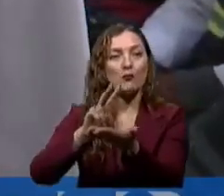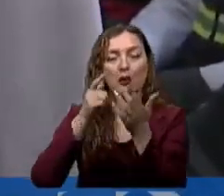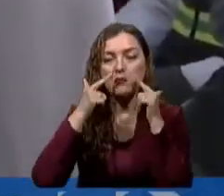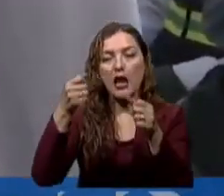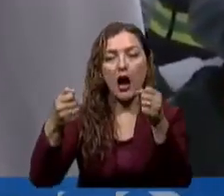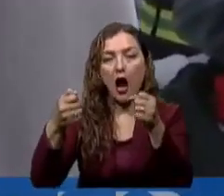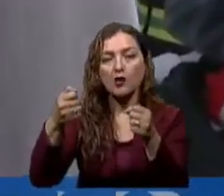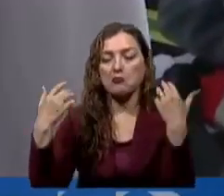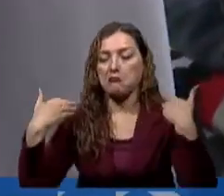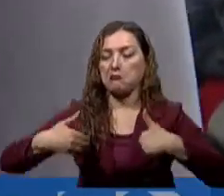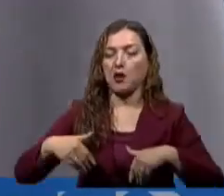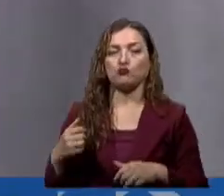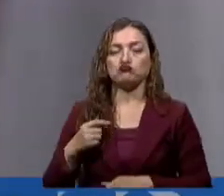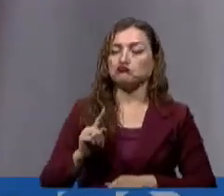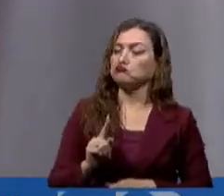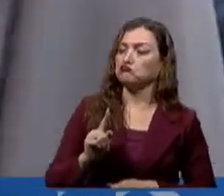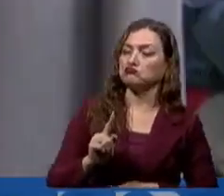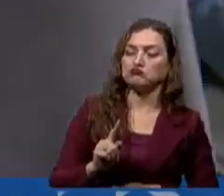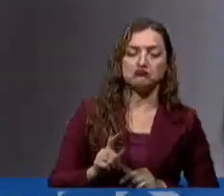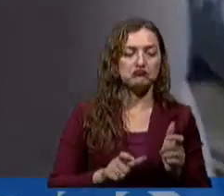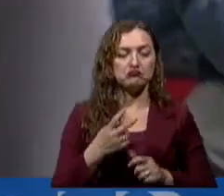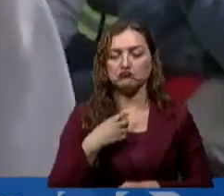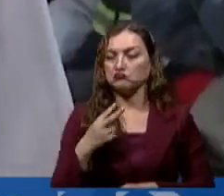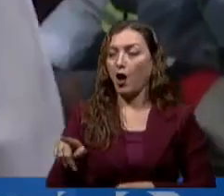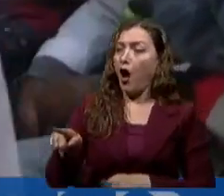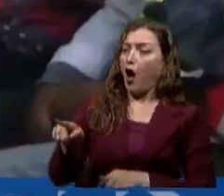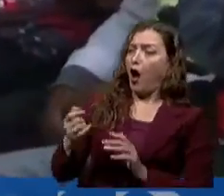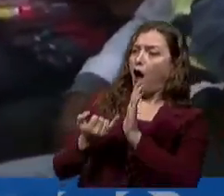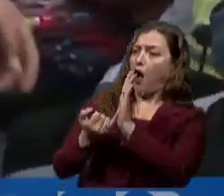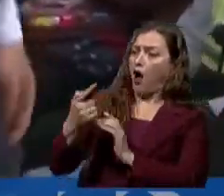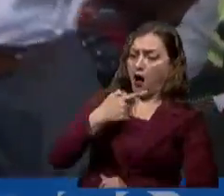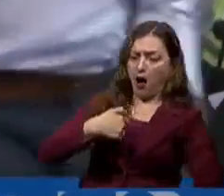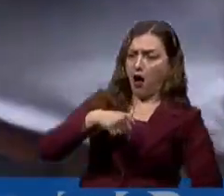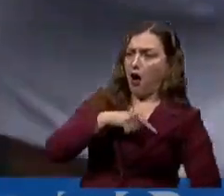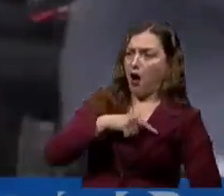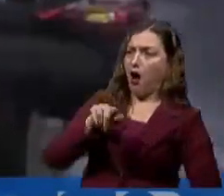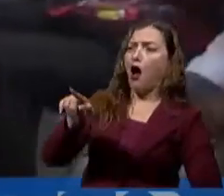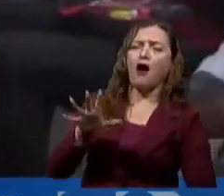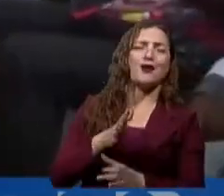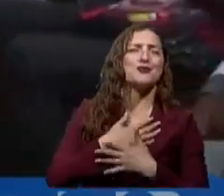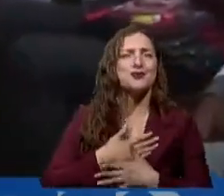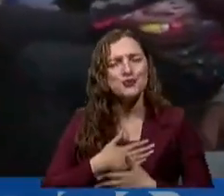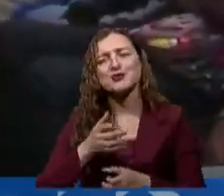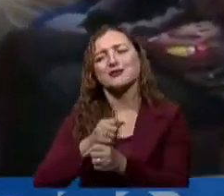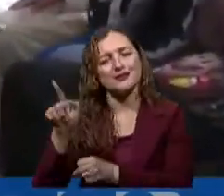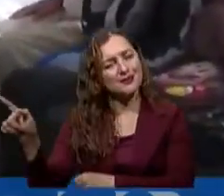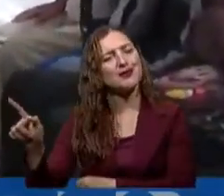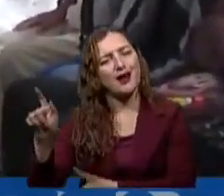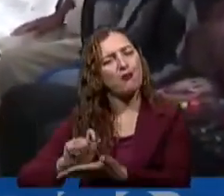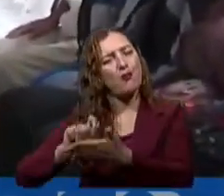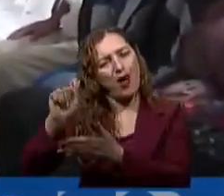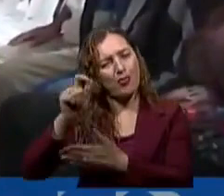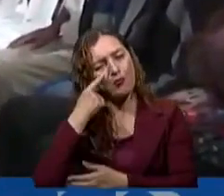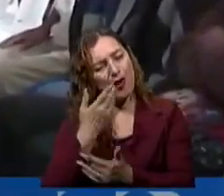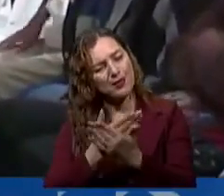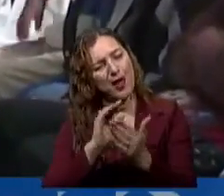va a permitir también identificarles y poder brindar la certeza de que ellos van a brindar una seguridad que ya está comprometida